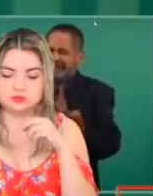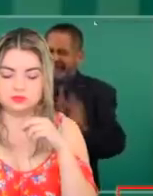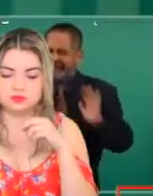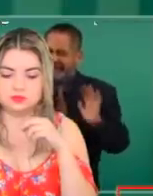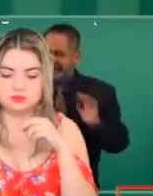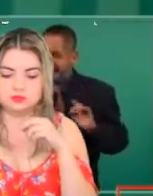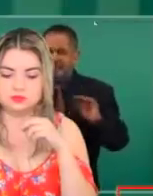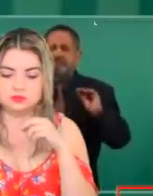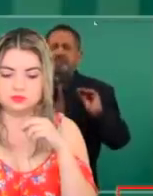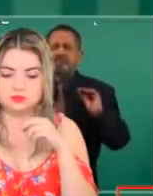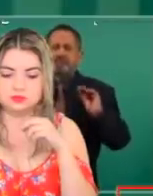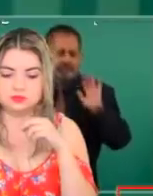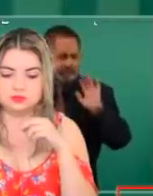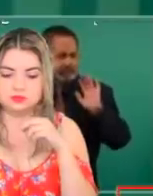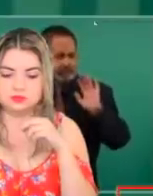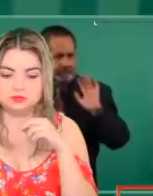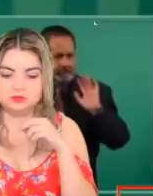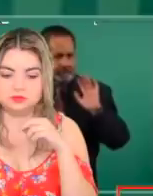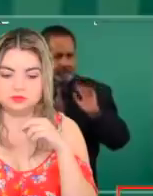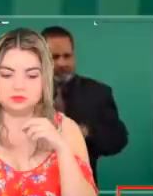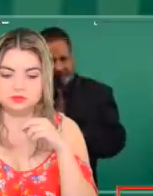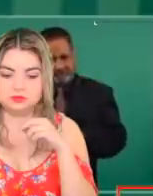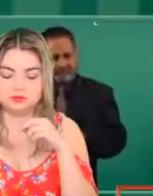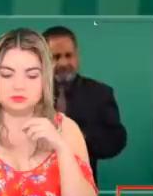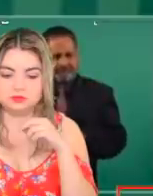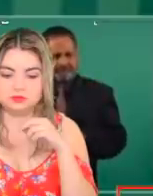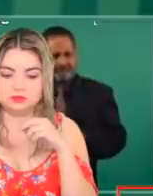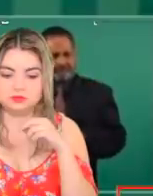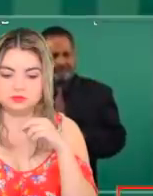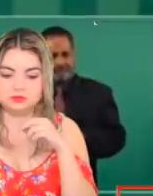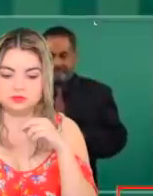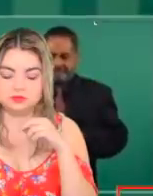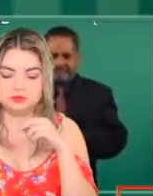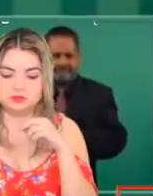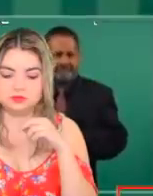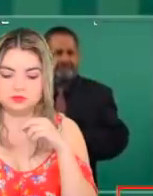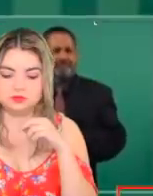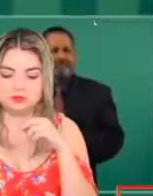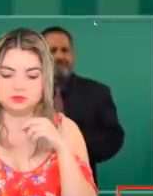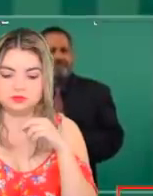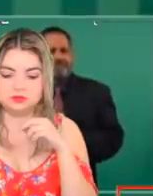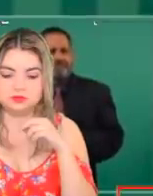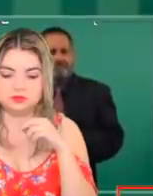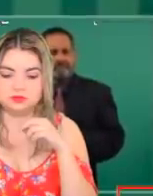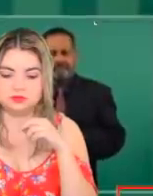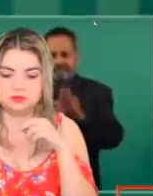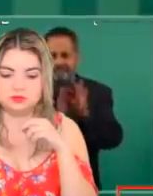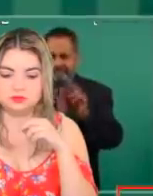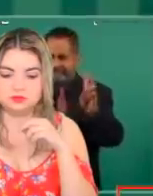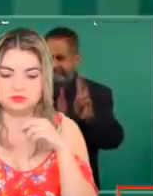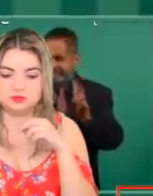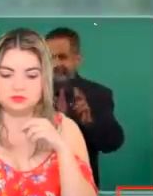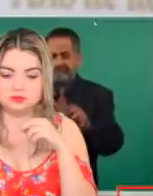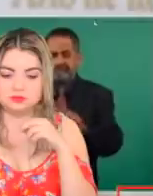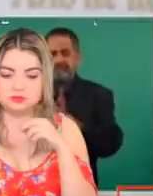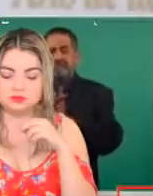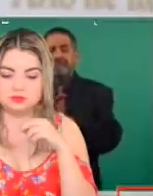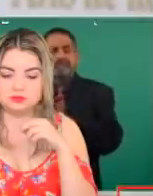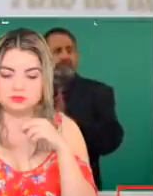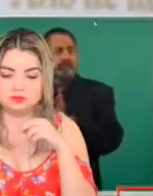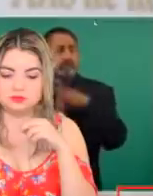que la frontera es muy frágil.